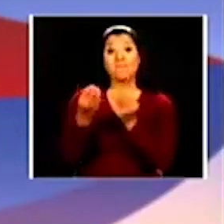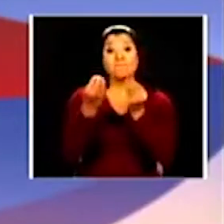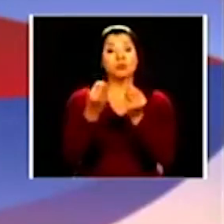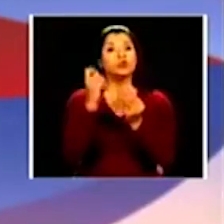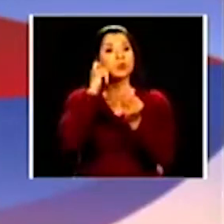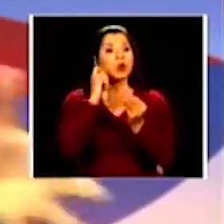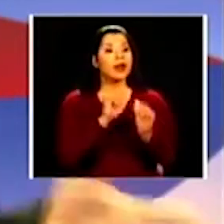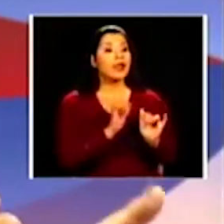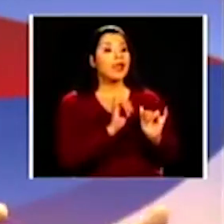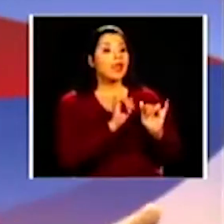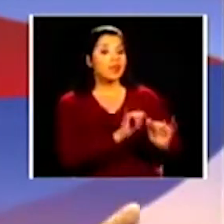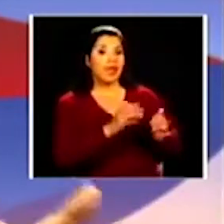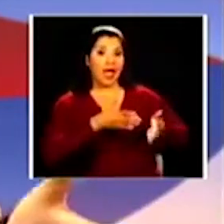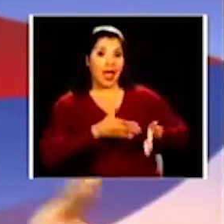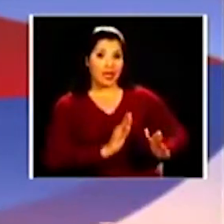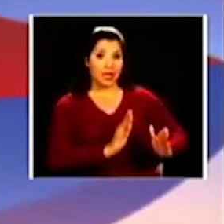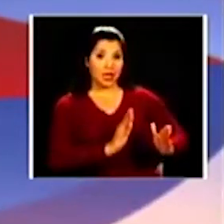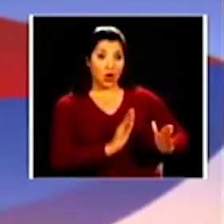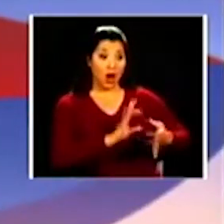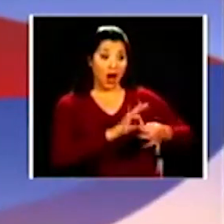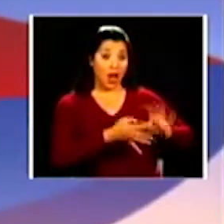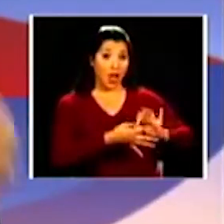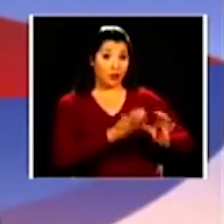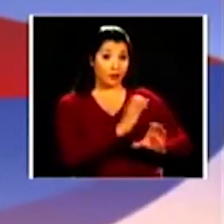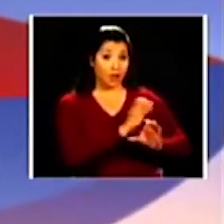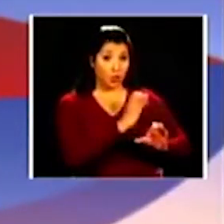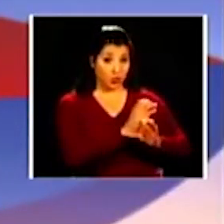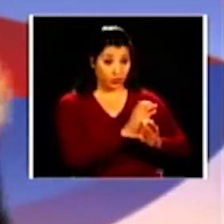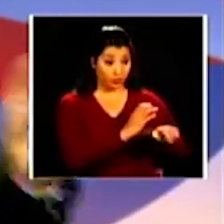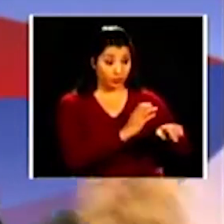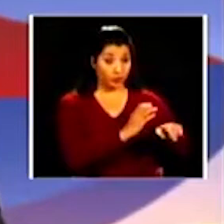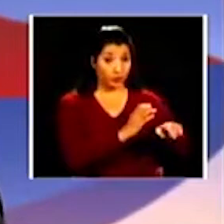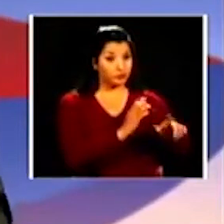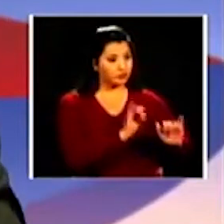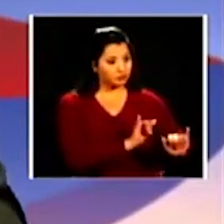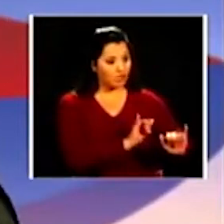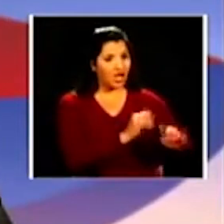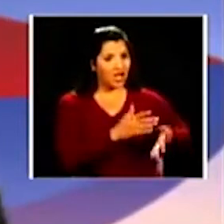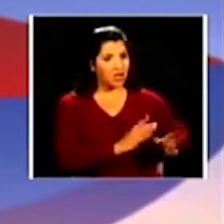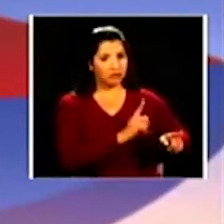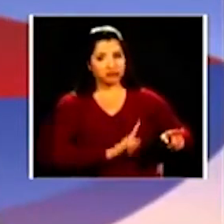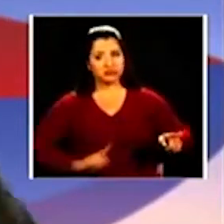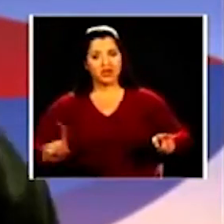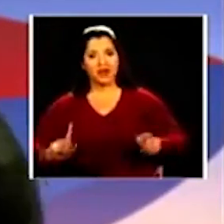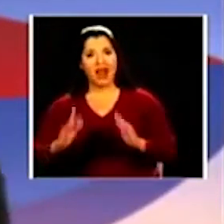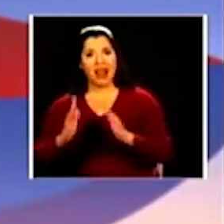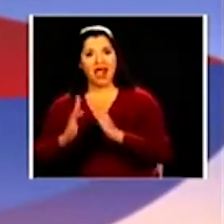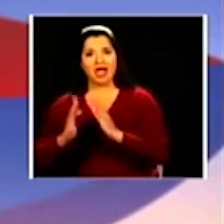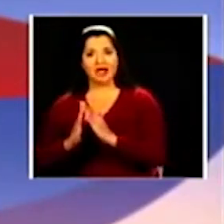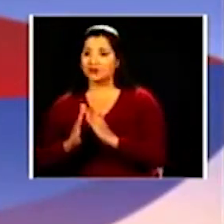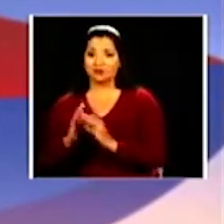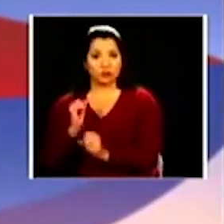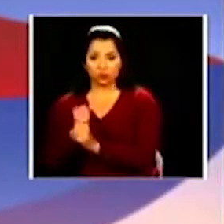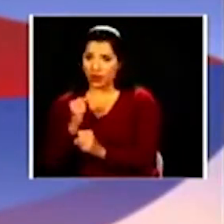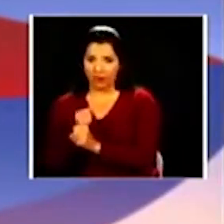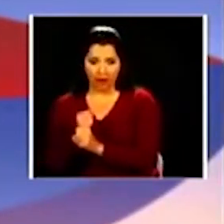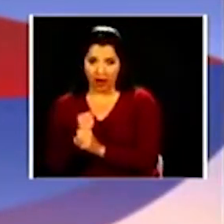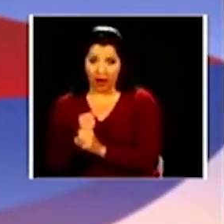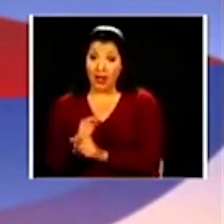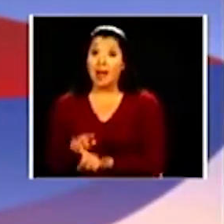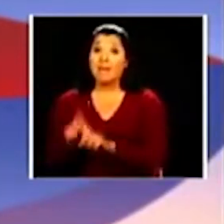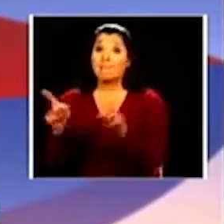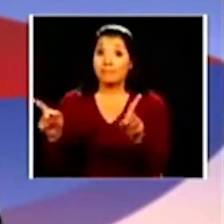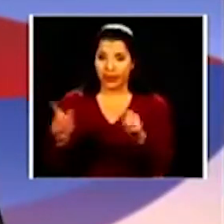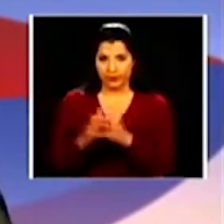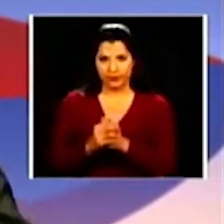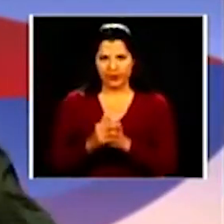cuidado y después se iban a la casa y no trabajaban. Pero el problema no es que la mujer no quería trabajar, el problema es que si se iba a trabajar y empezaba a ganar un